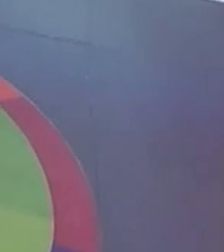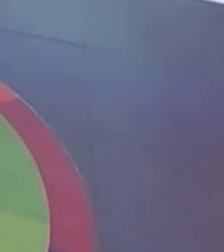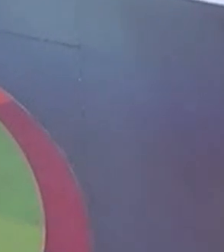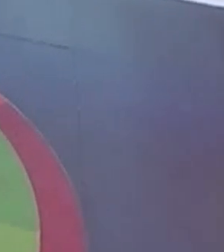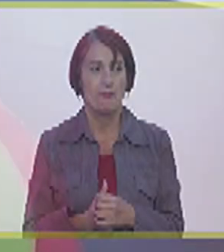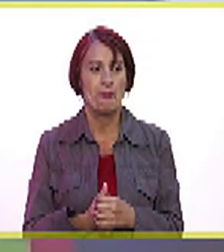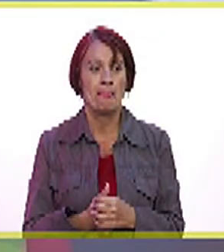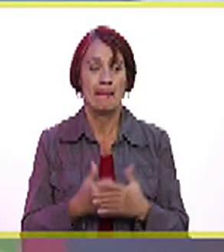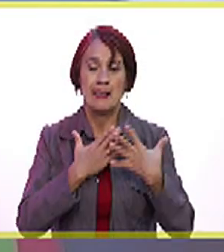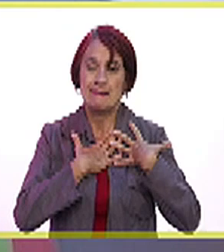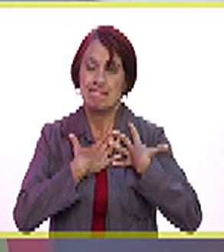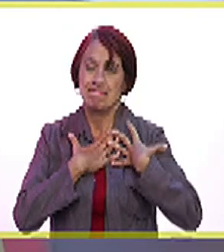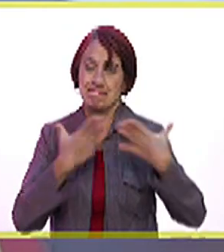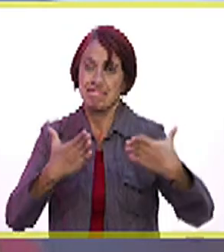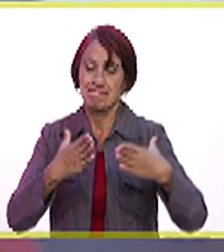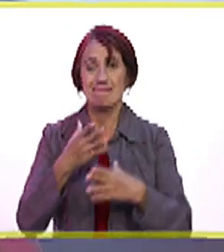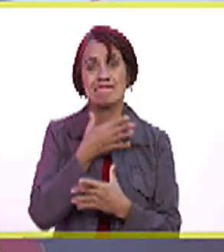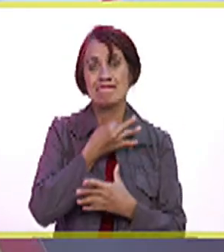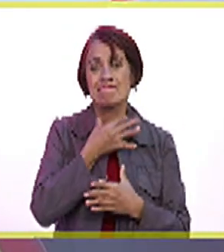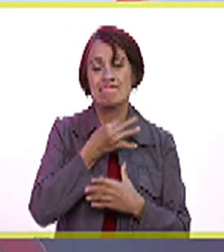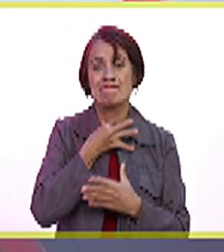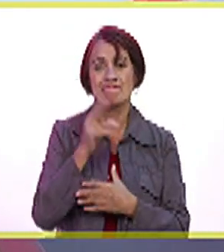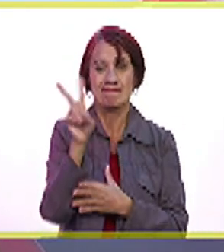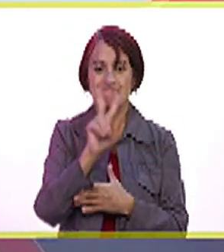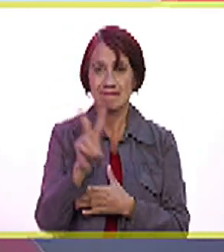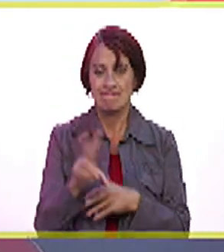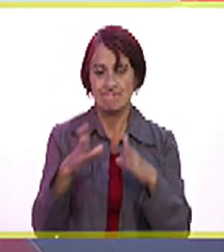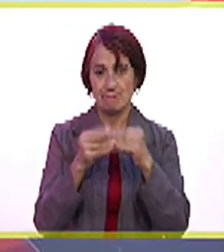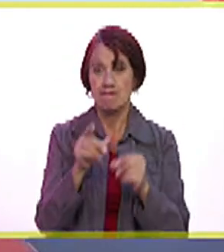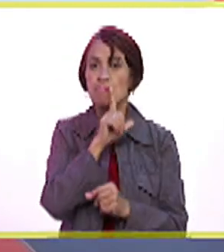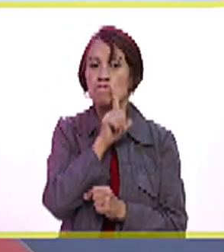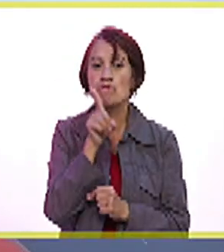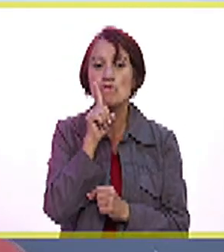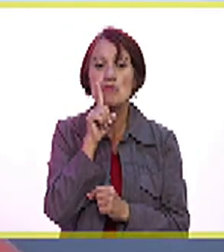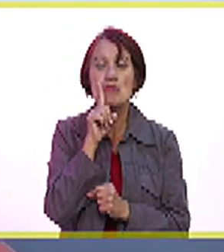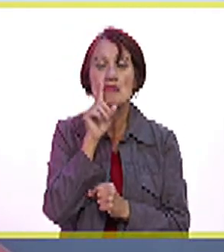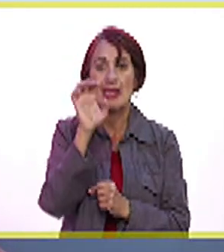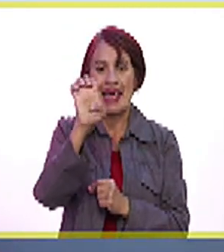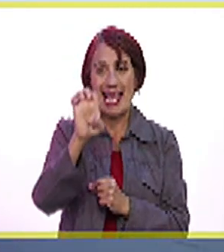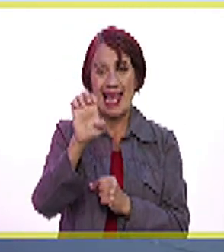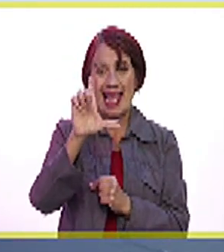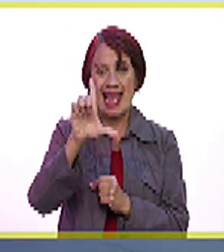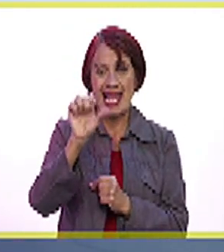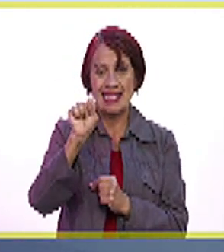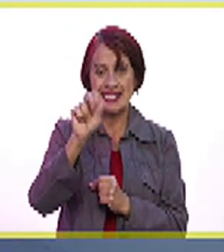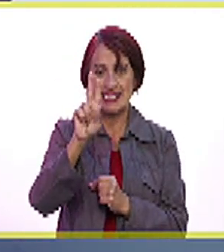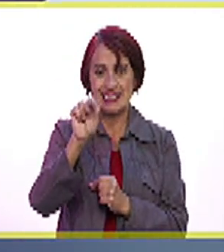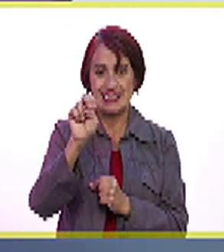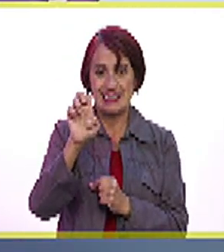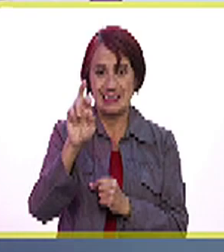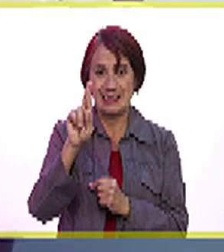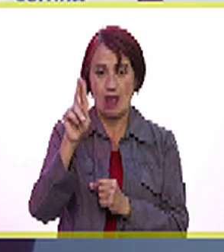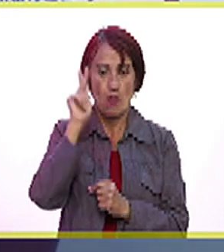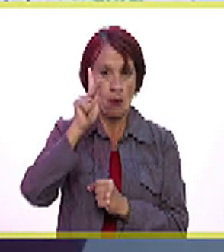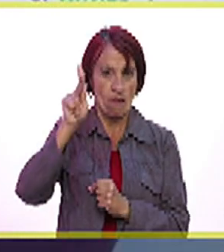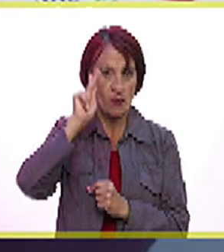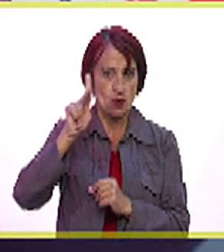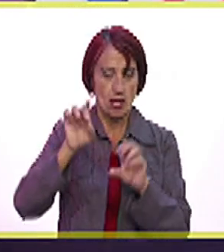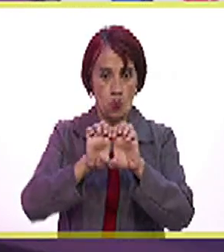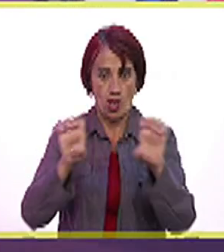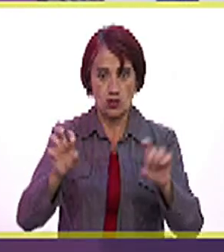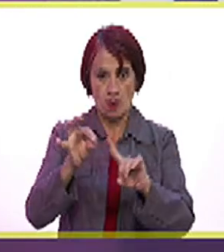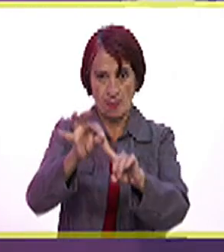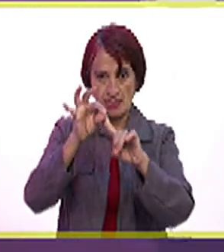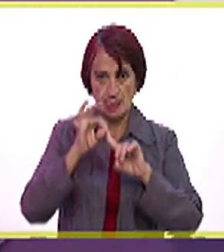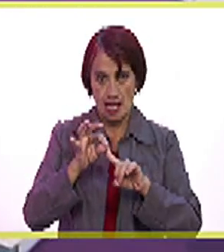Un placer de saludarles, familia venezolana. Mi nombre es Elsie de la Rosa, docente de la modalidad de educación especial en este espacio